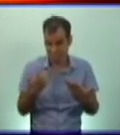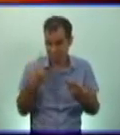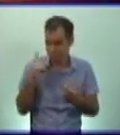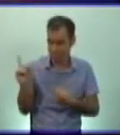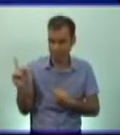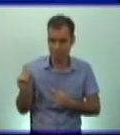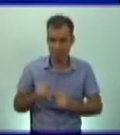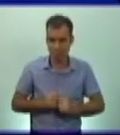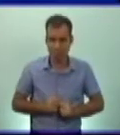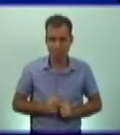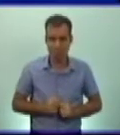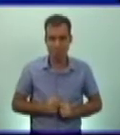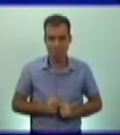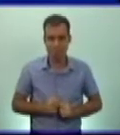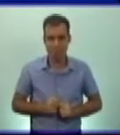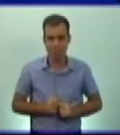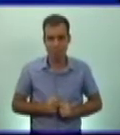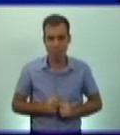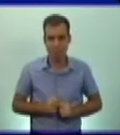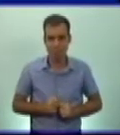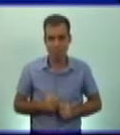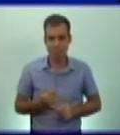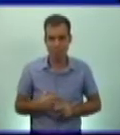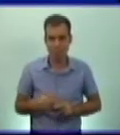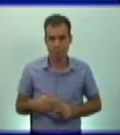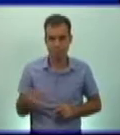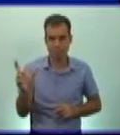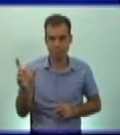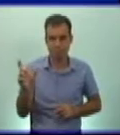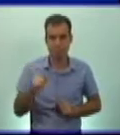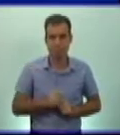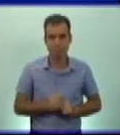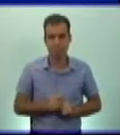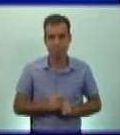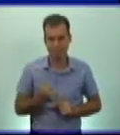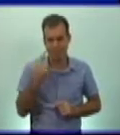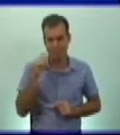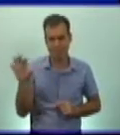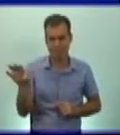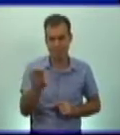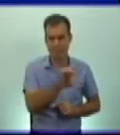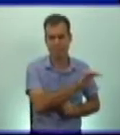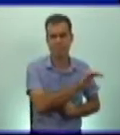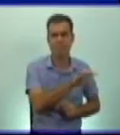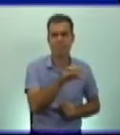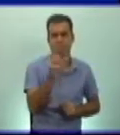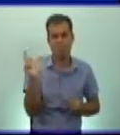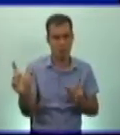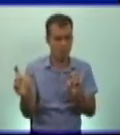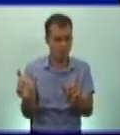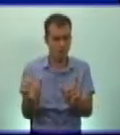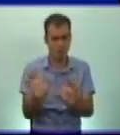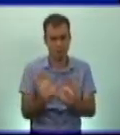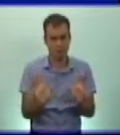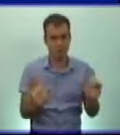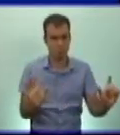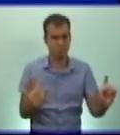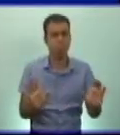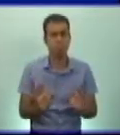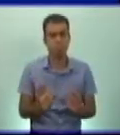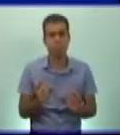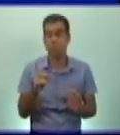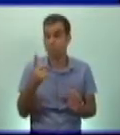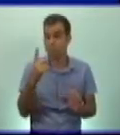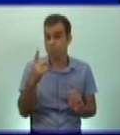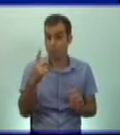de la reacción del octazufre con el dioxígeno. Ahí aparece el esquema con palabras. Como dije anteriormente, lo primero que vamos a hacer es escribir